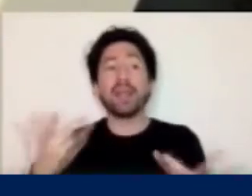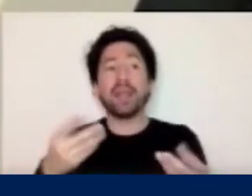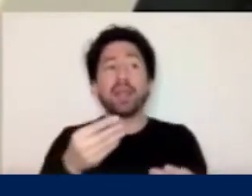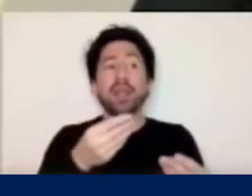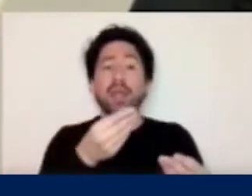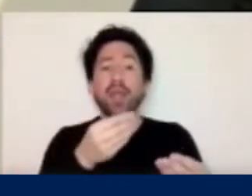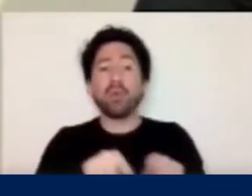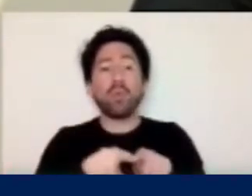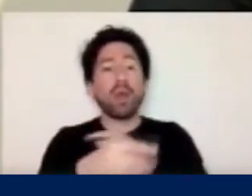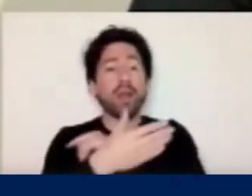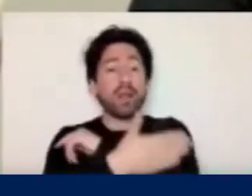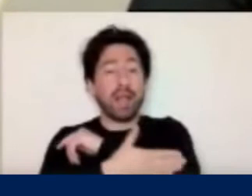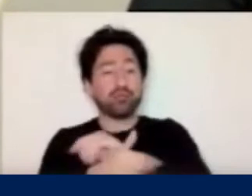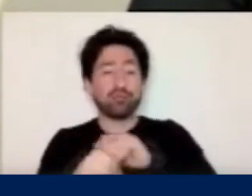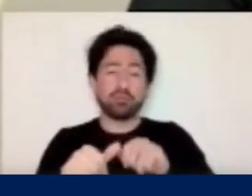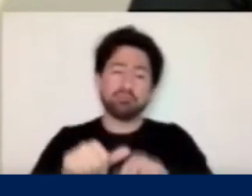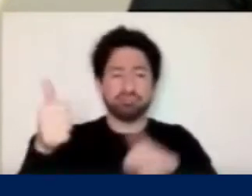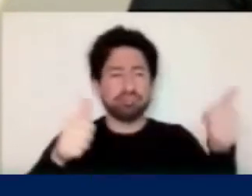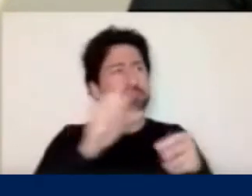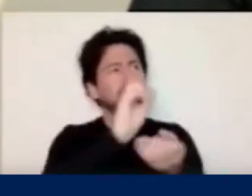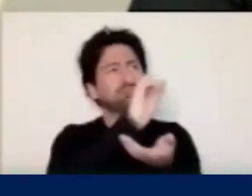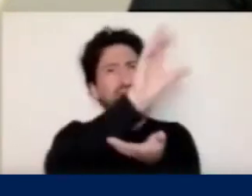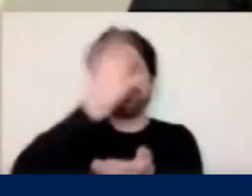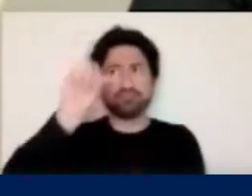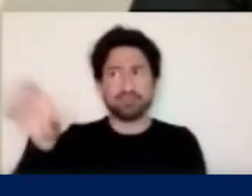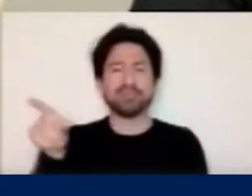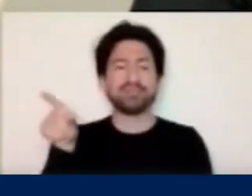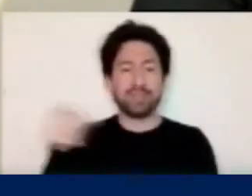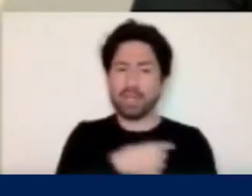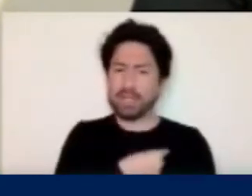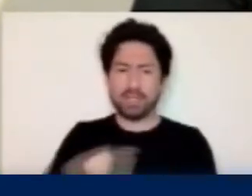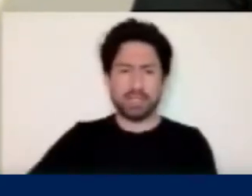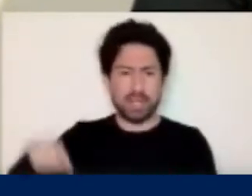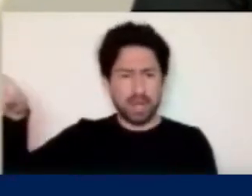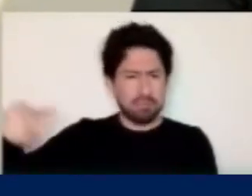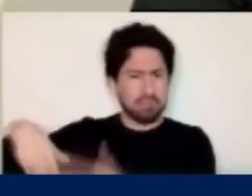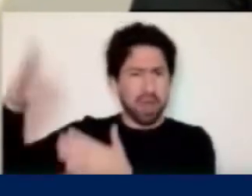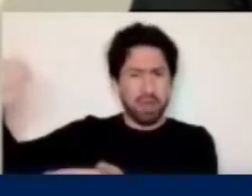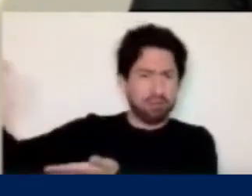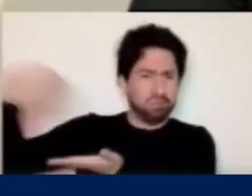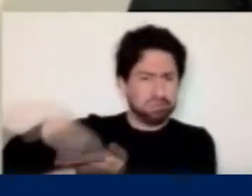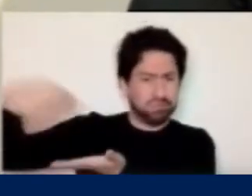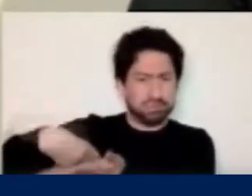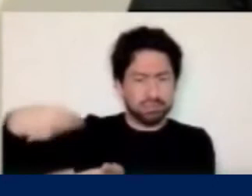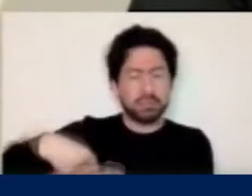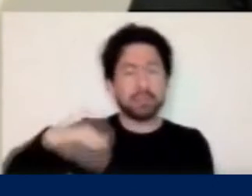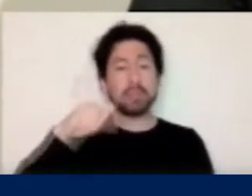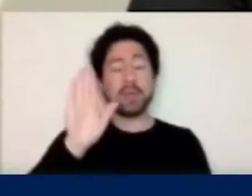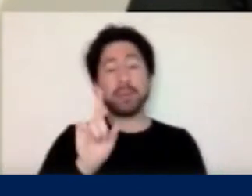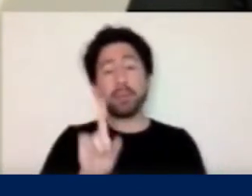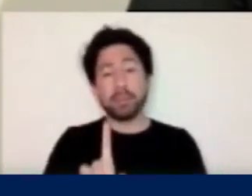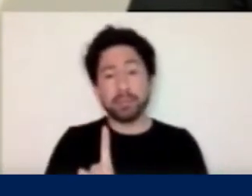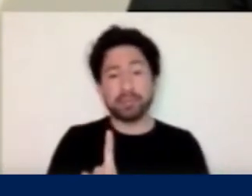en ese sentido gracias a China, ¿verdad? Porque sigue siendo un gran motor comprador, pero la gran paradoja es que no